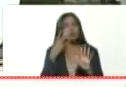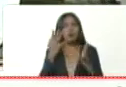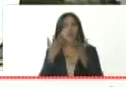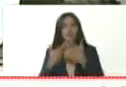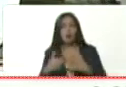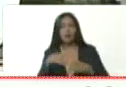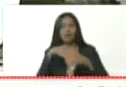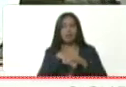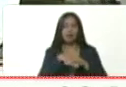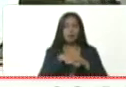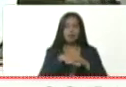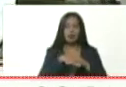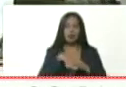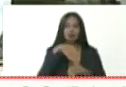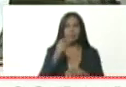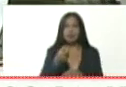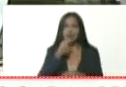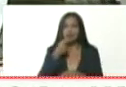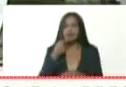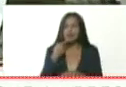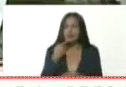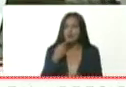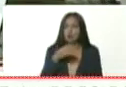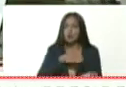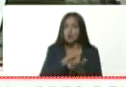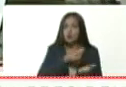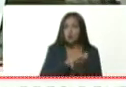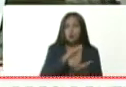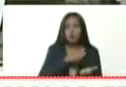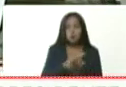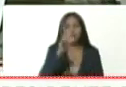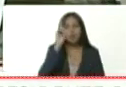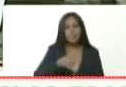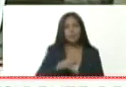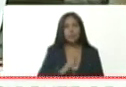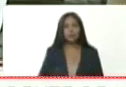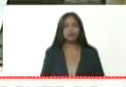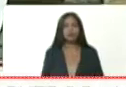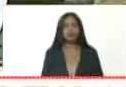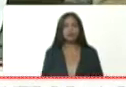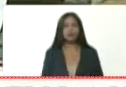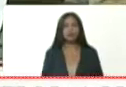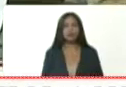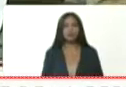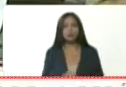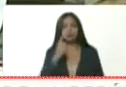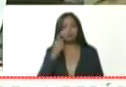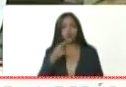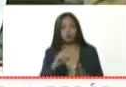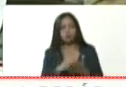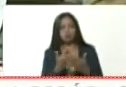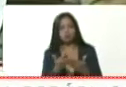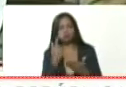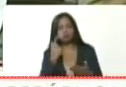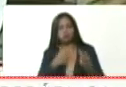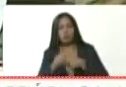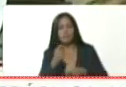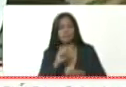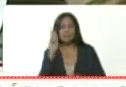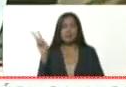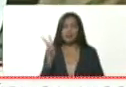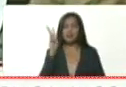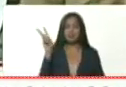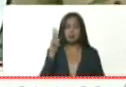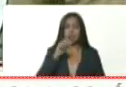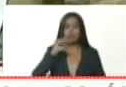de esta muy moderna imprenta de esta muy moderna editorial digo venezuela